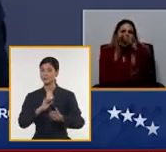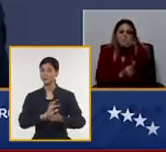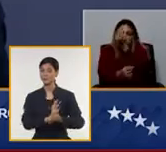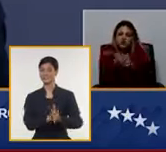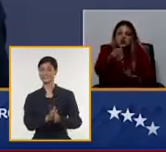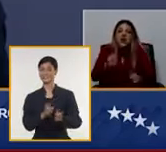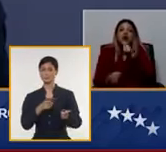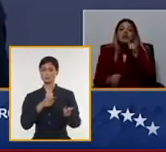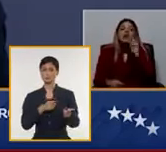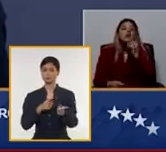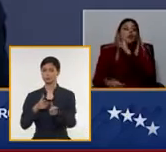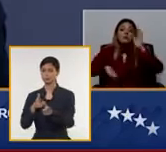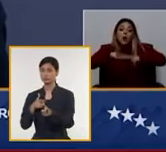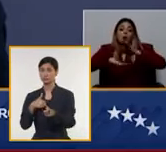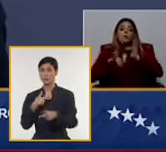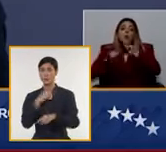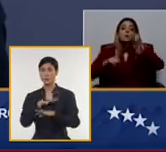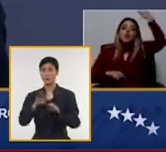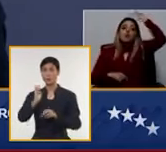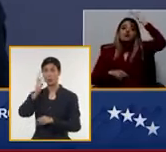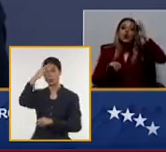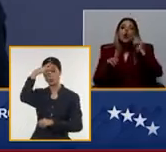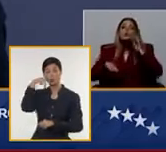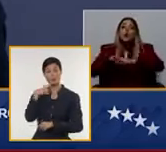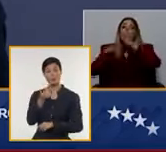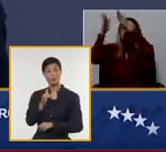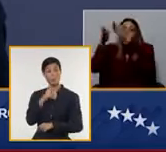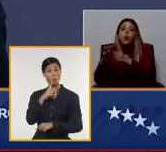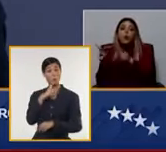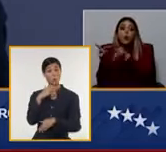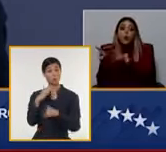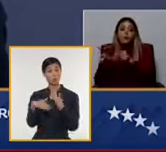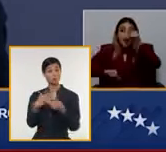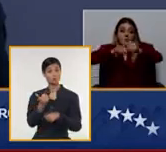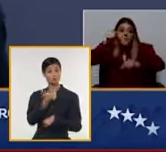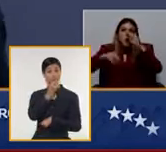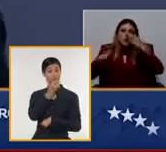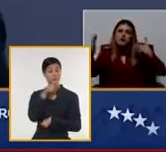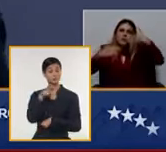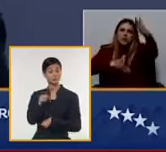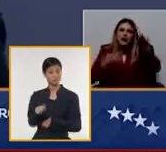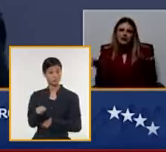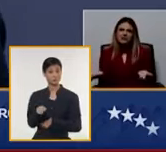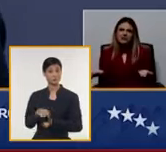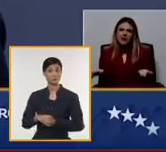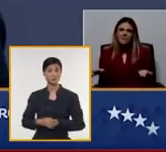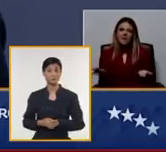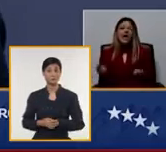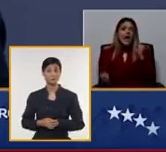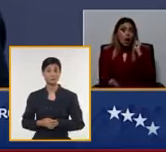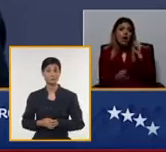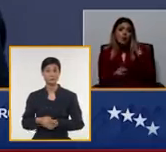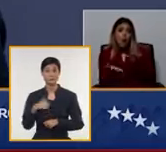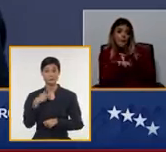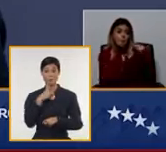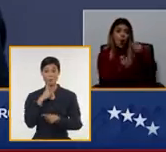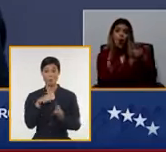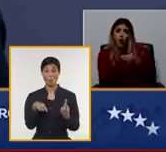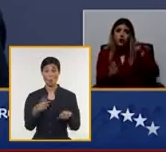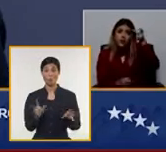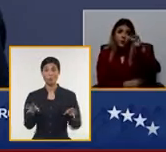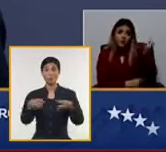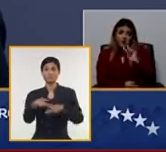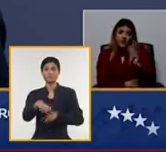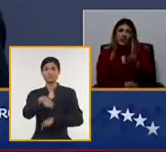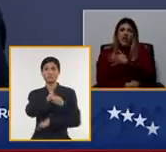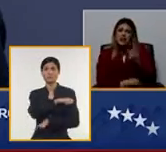y que su apellido, Trump, se manche de sangre por los siglos de los siglos, con una masacre contra el pueblo de Venezuela,